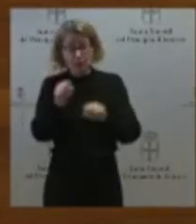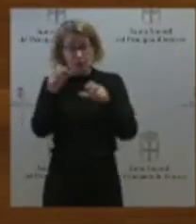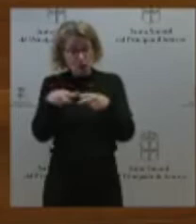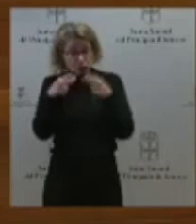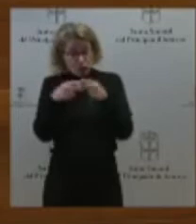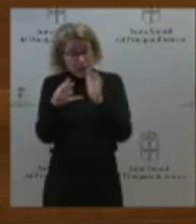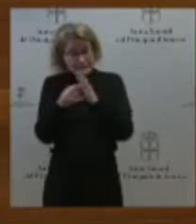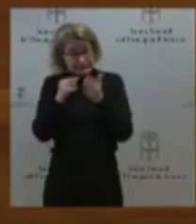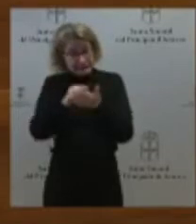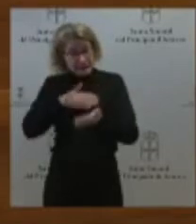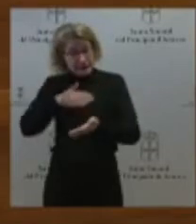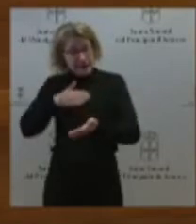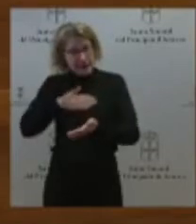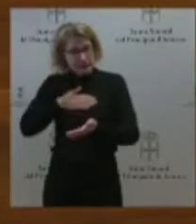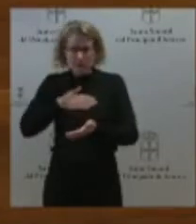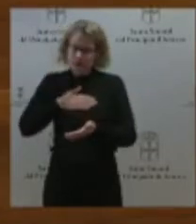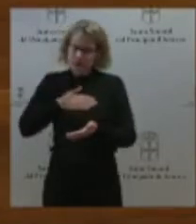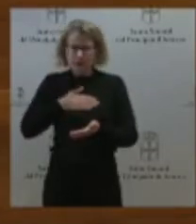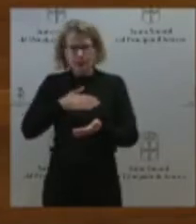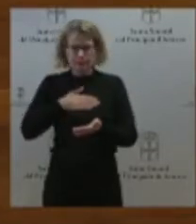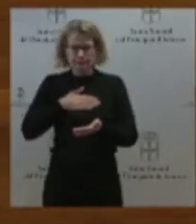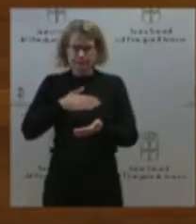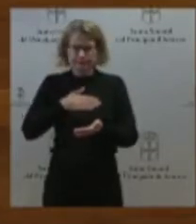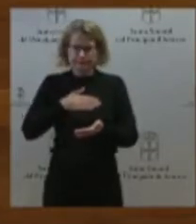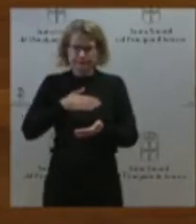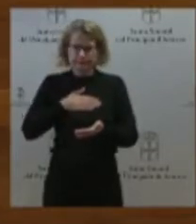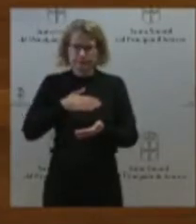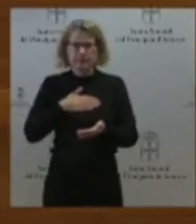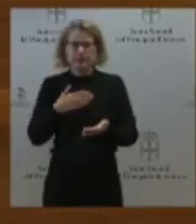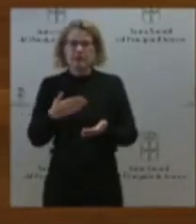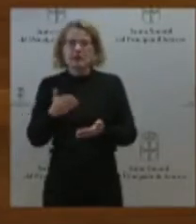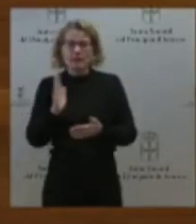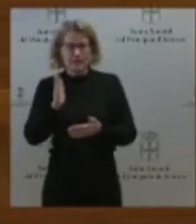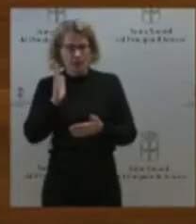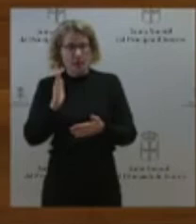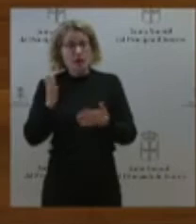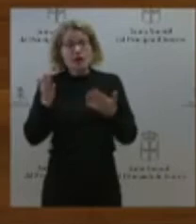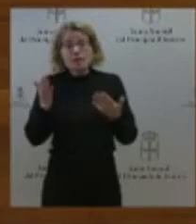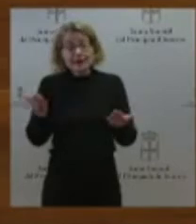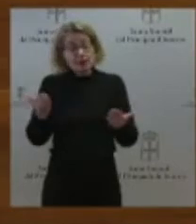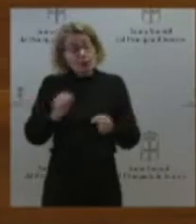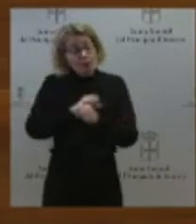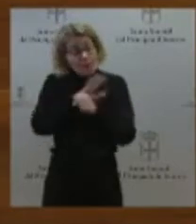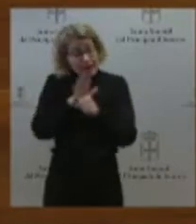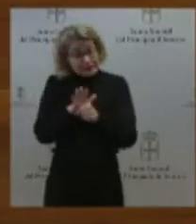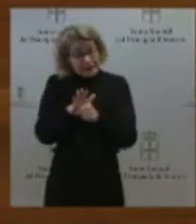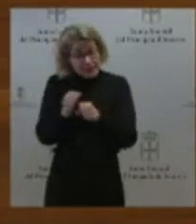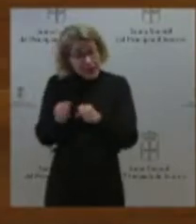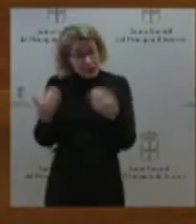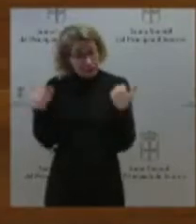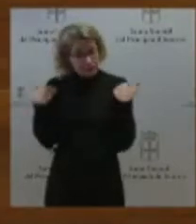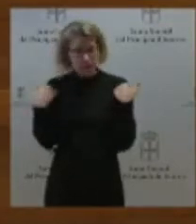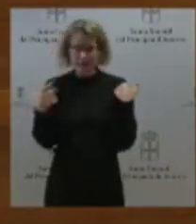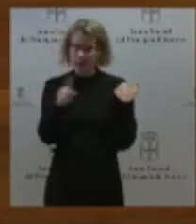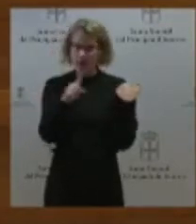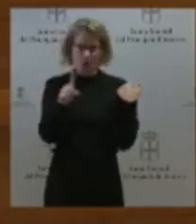población. Pero la pandemia no ha creado esas debilidades. Los datos sobre pobreza y desigualdad muestran una fotografía